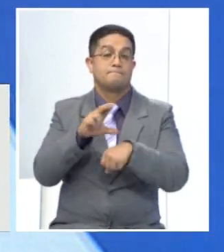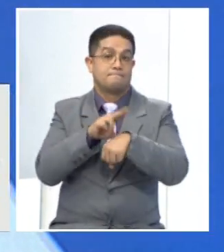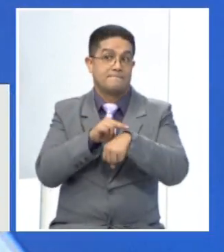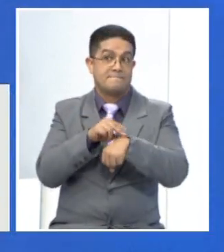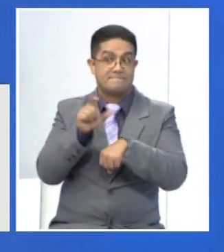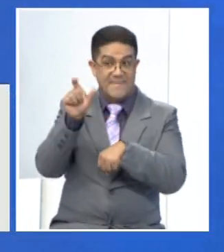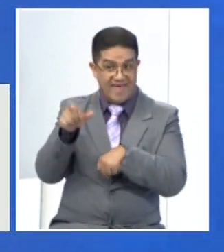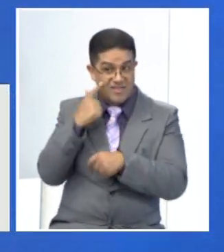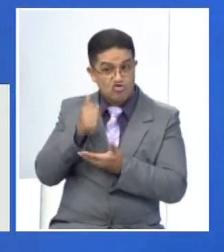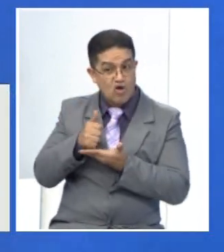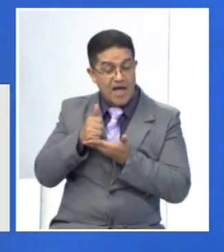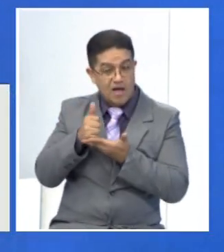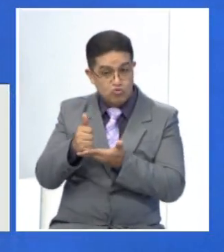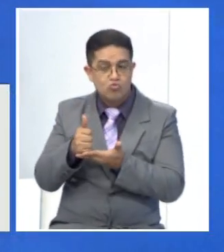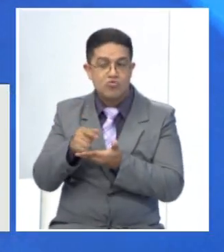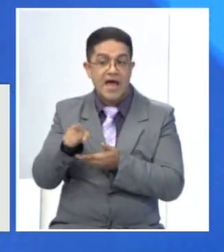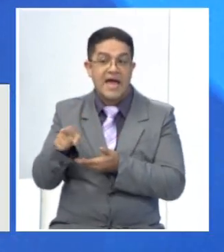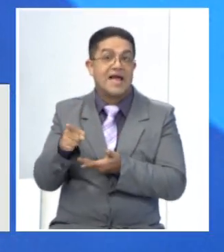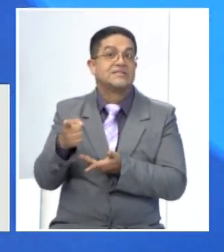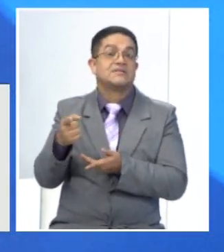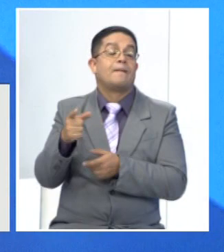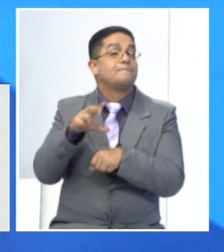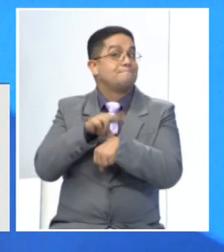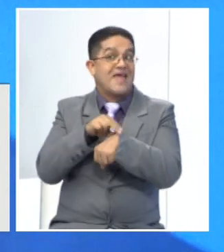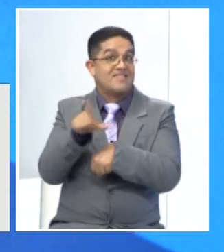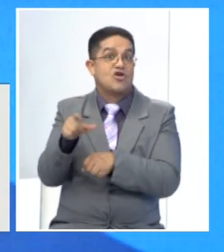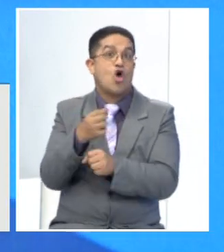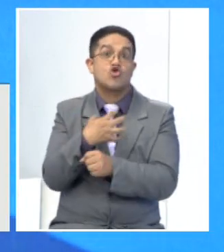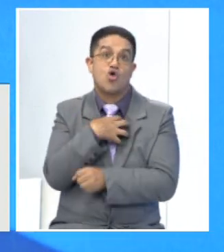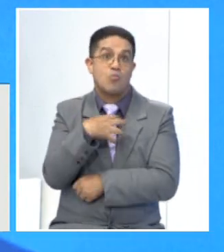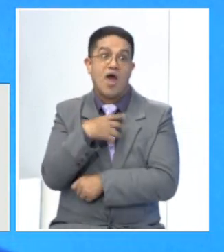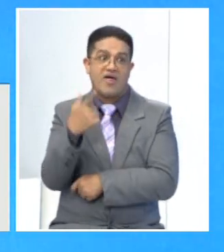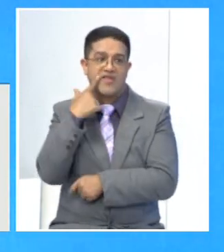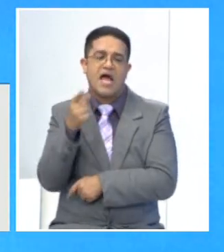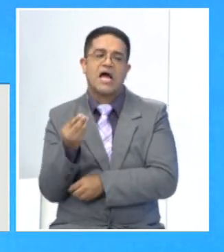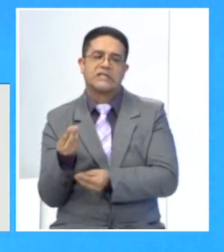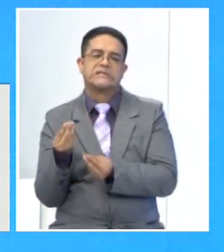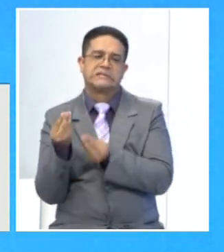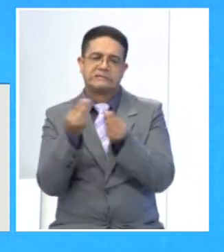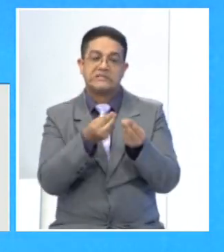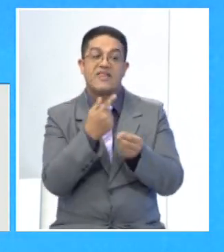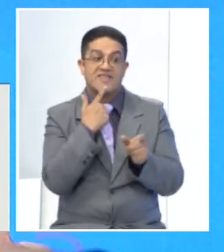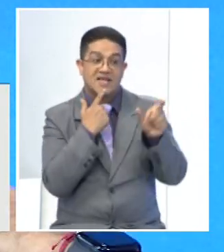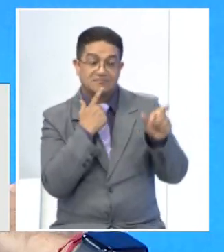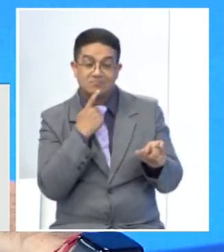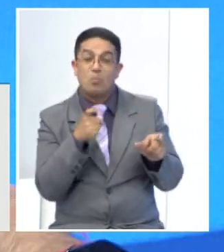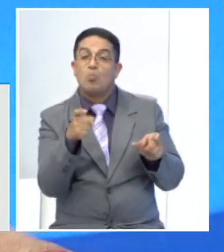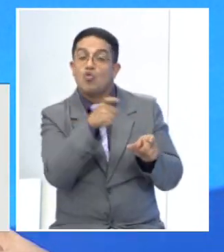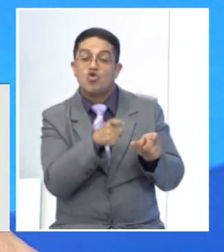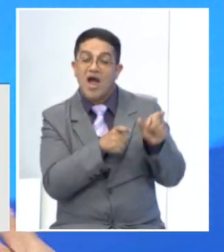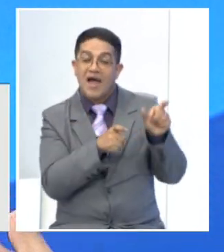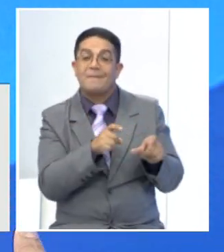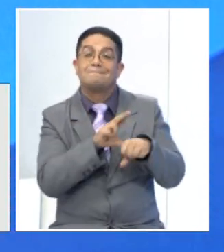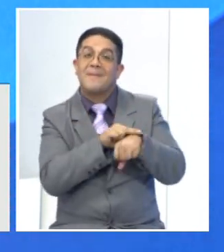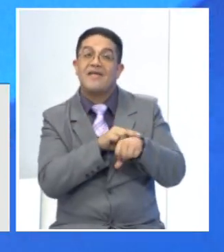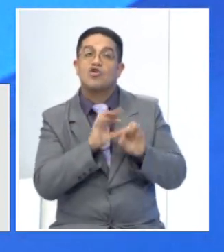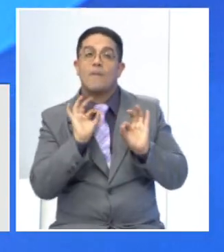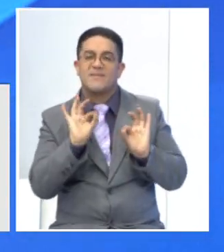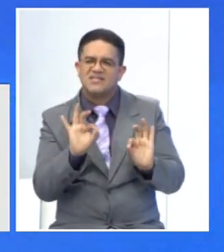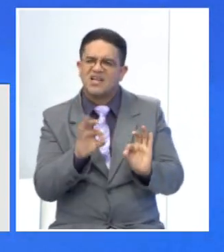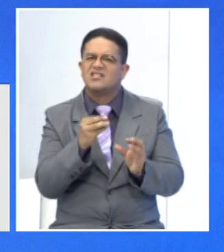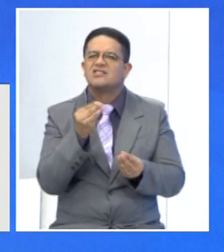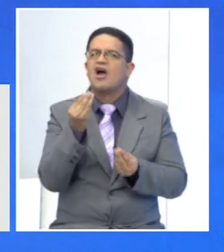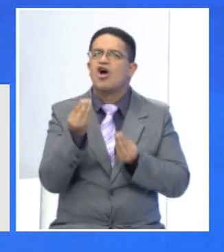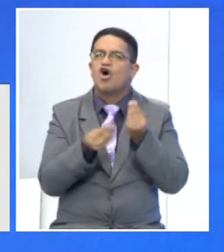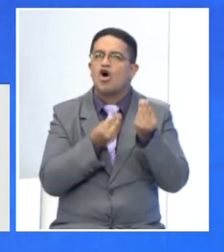de la fertilidad, lo refiera a un médico en fertilidad. Y la búsqueda de ese especialista generalmente se centra a través de